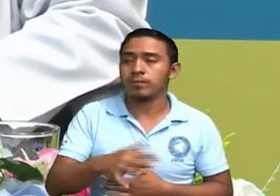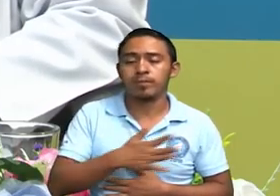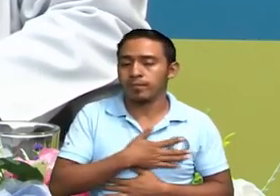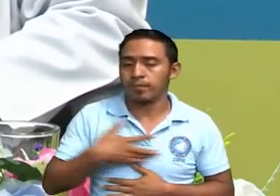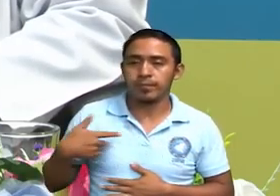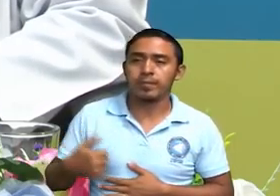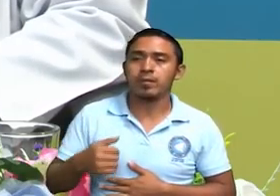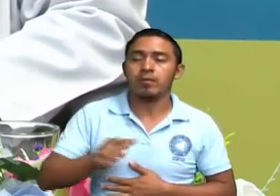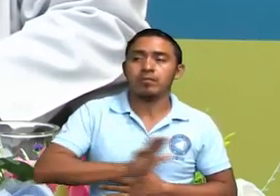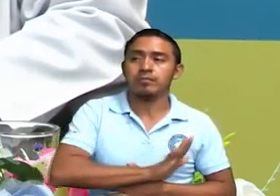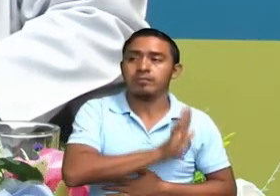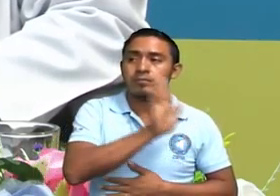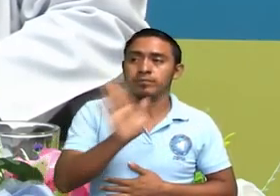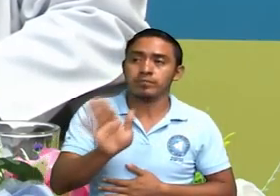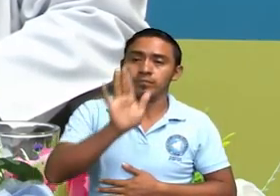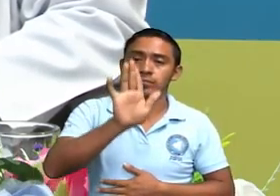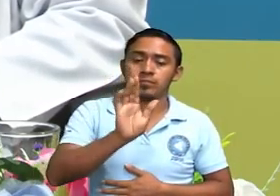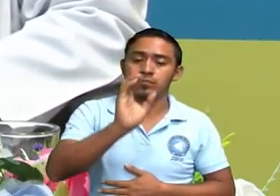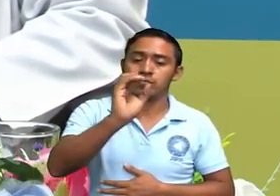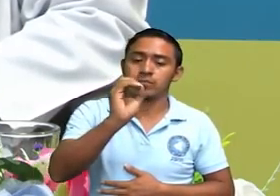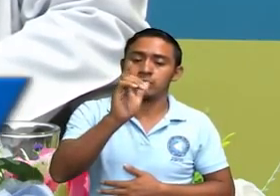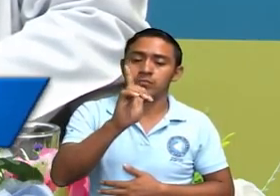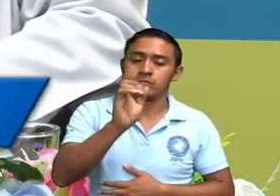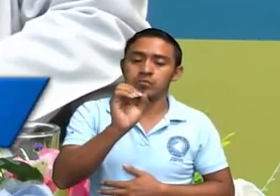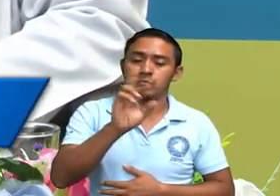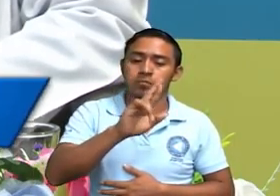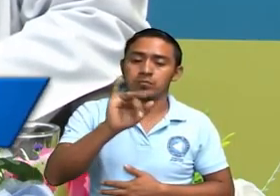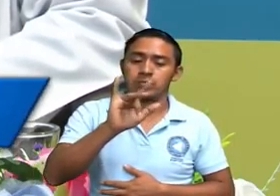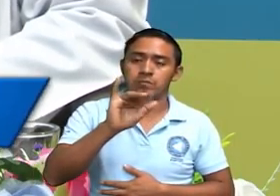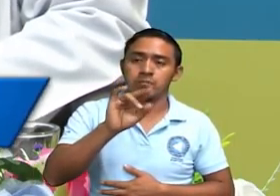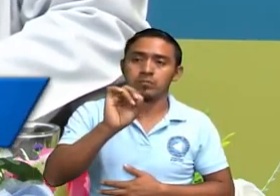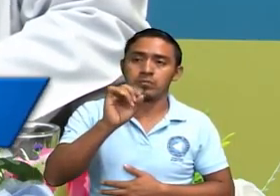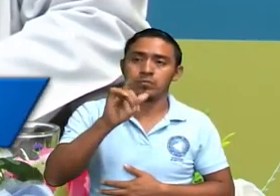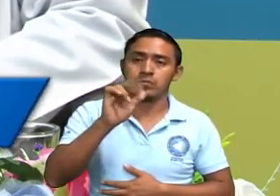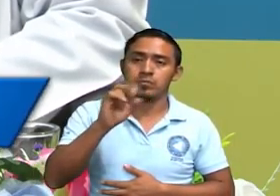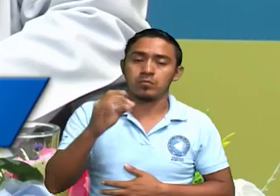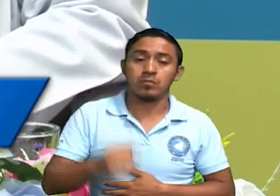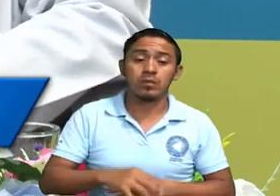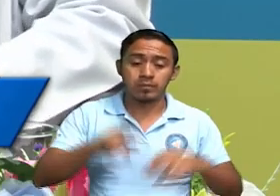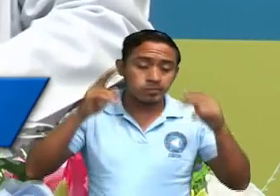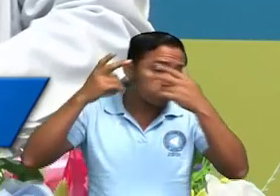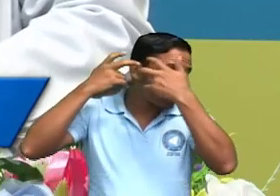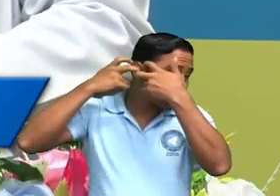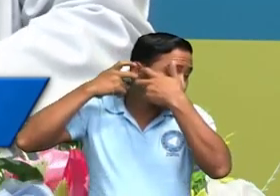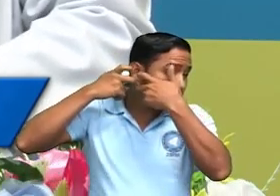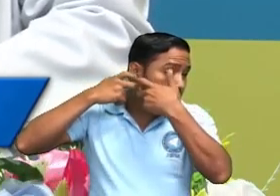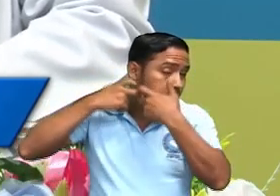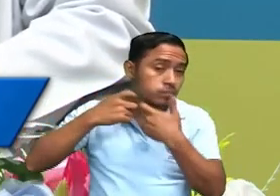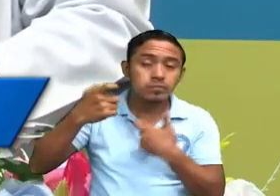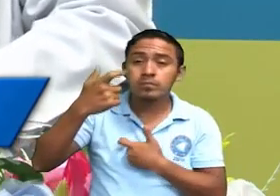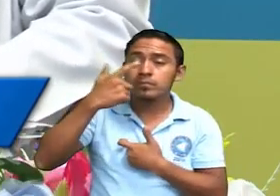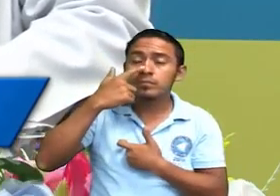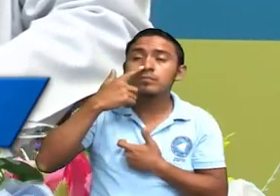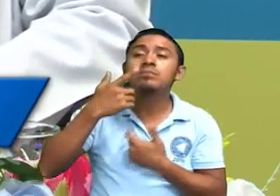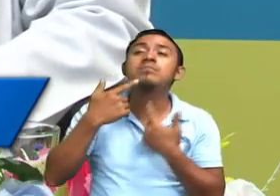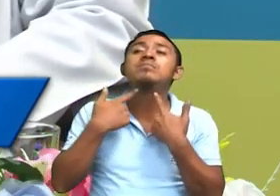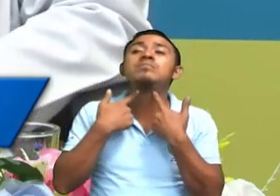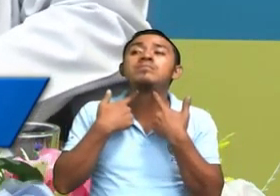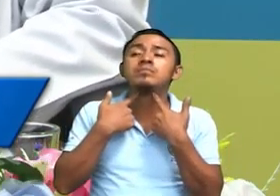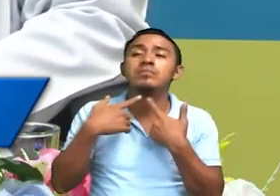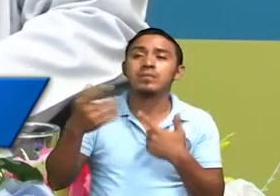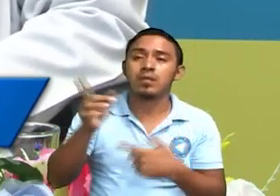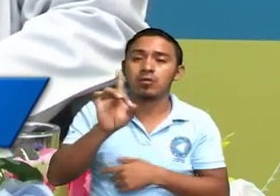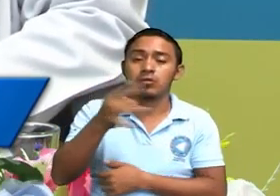referencia de otorrinolaringología, para explorar al niño, revisarle sus oídos, la nariz, la garganta. Está en la ninfoseca.